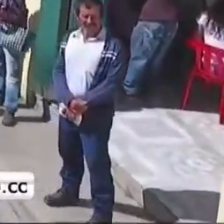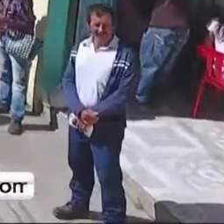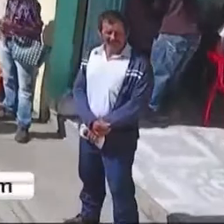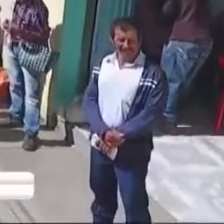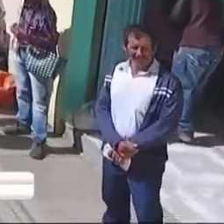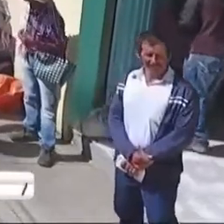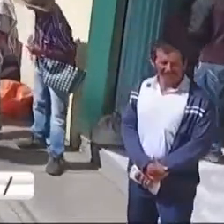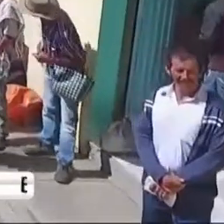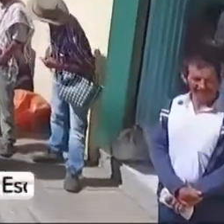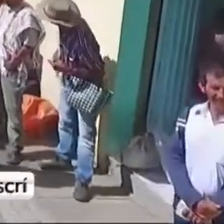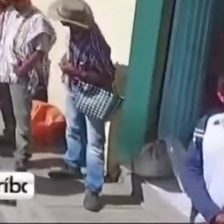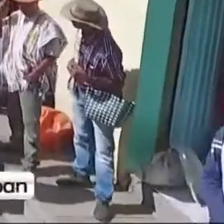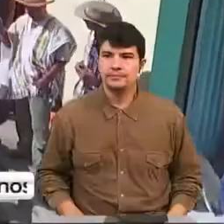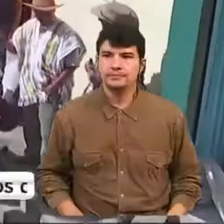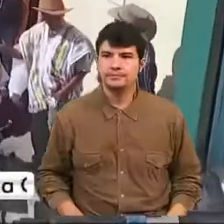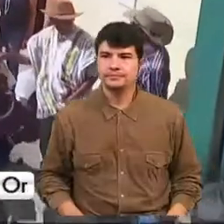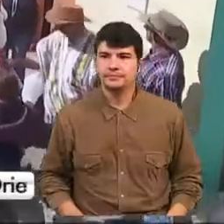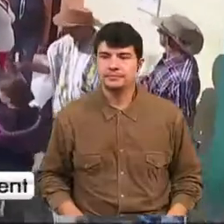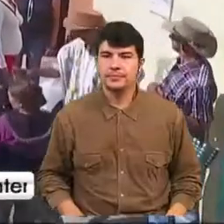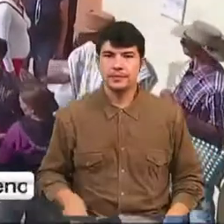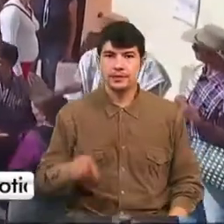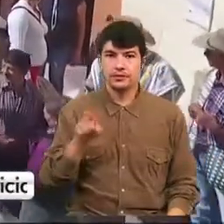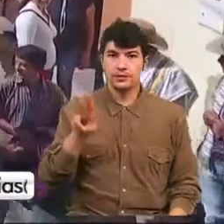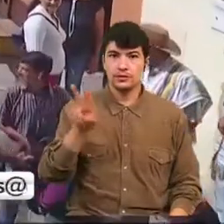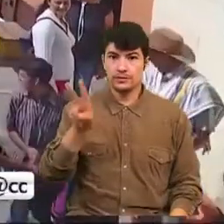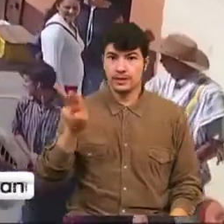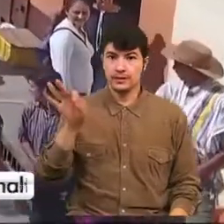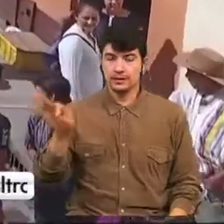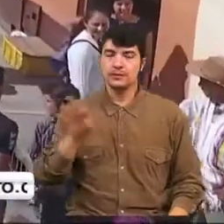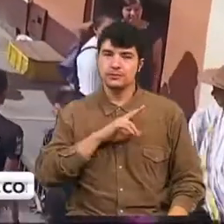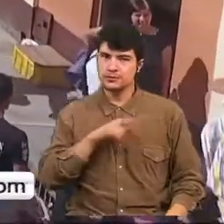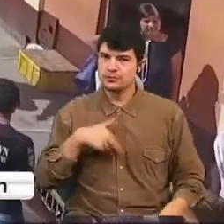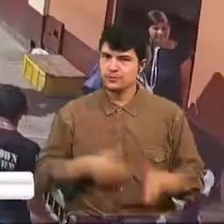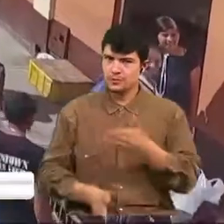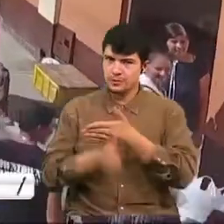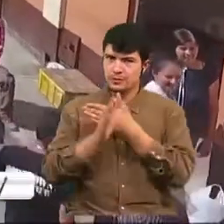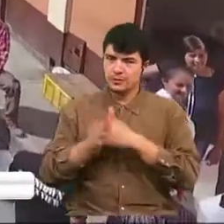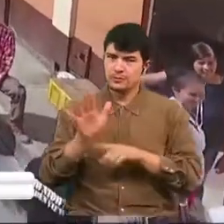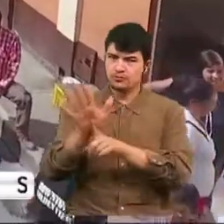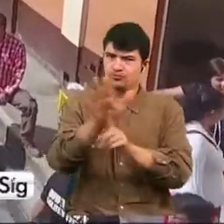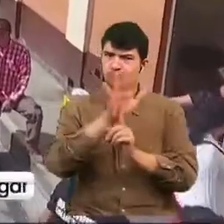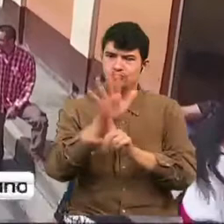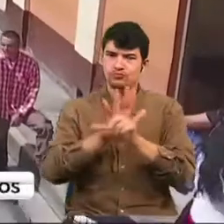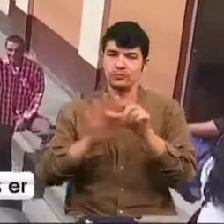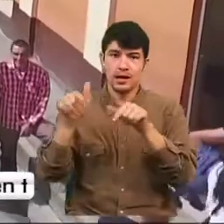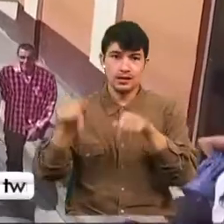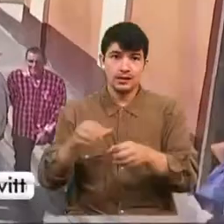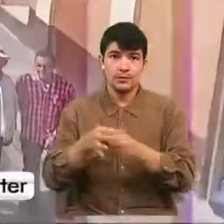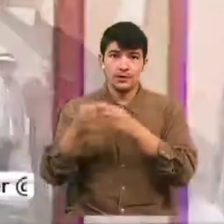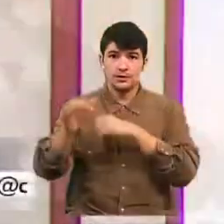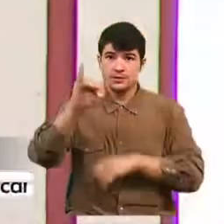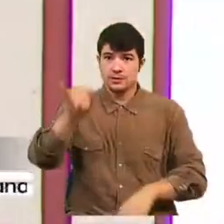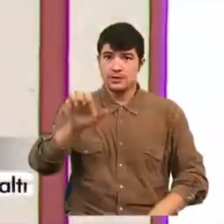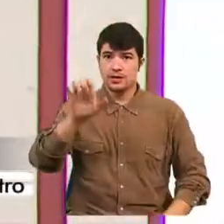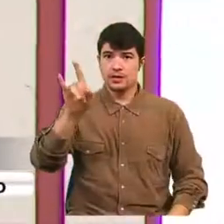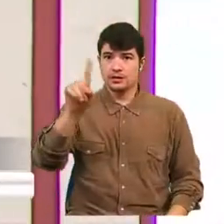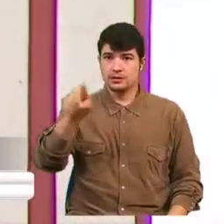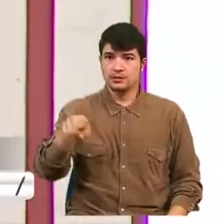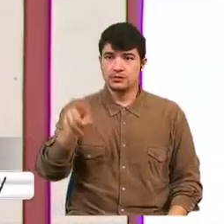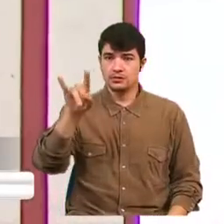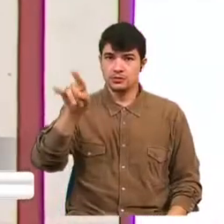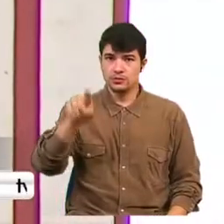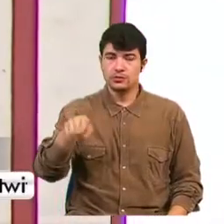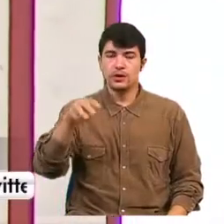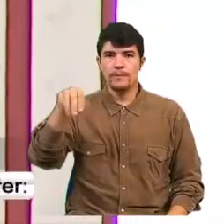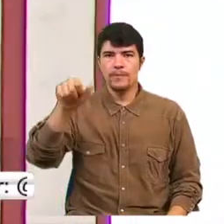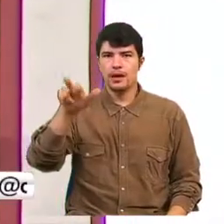12 del día, 23 minutos, continuamos en esta emisión en vivo y en directo del municipio de Jesús María, que ha sido epicentro de la Expedición Santander,